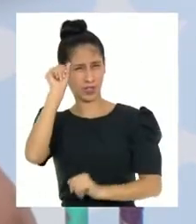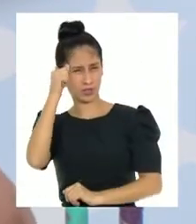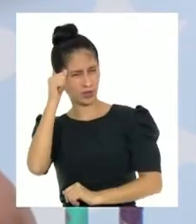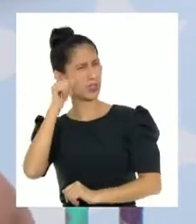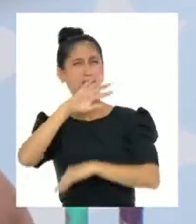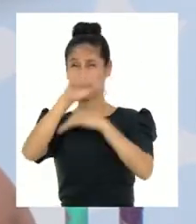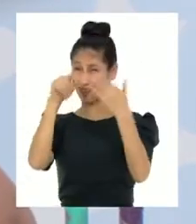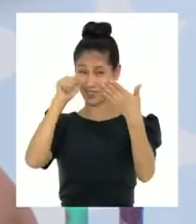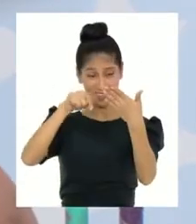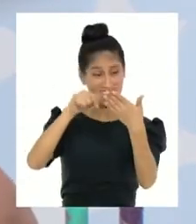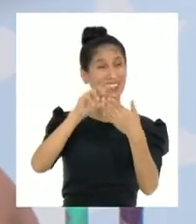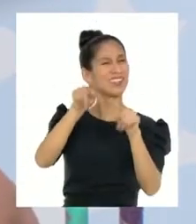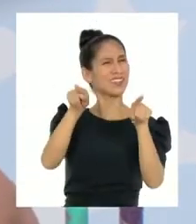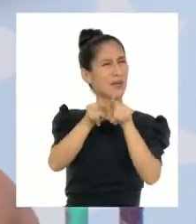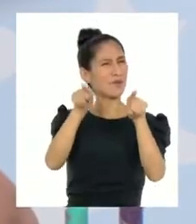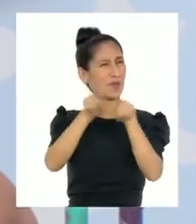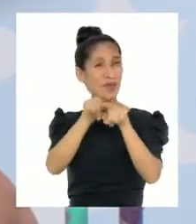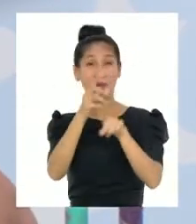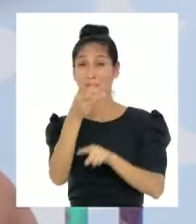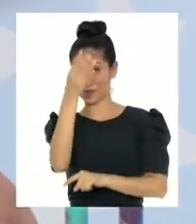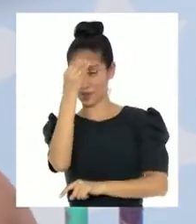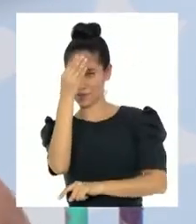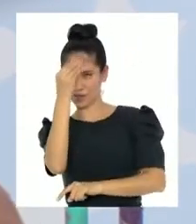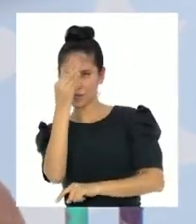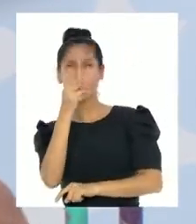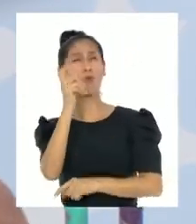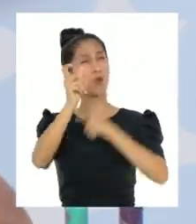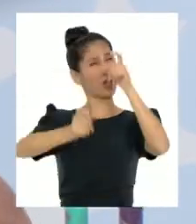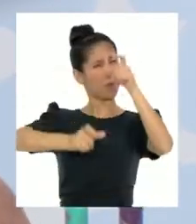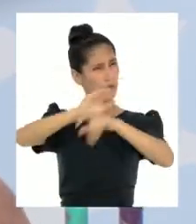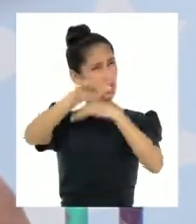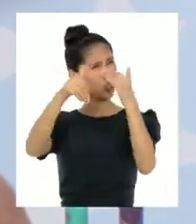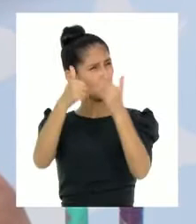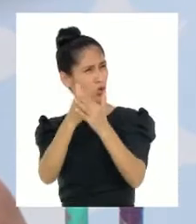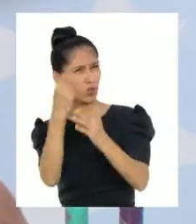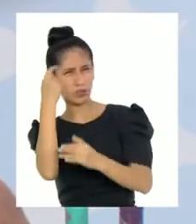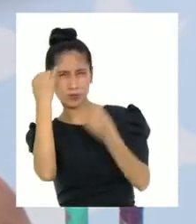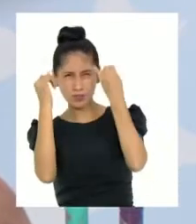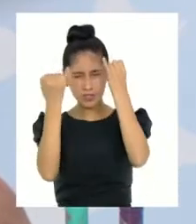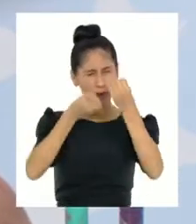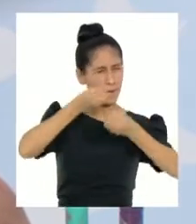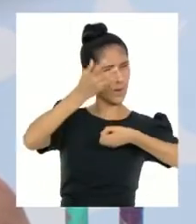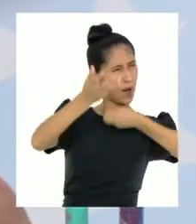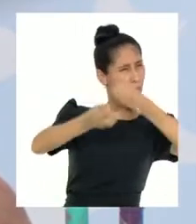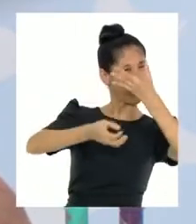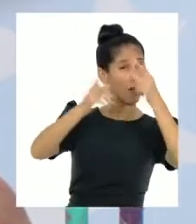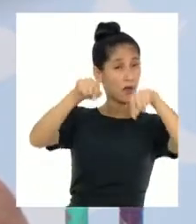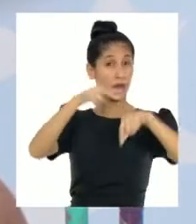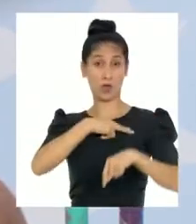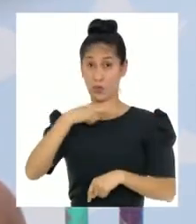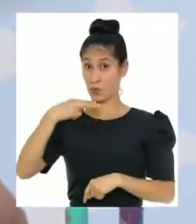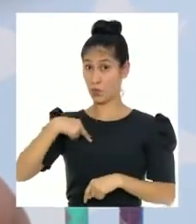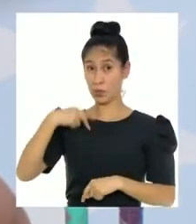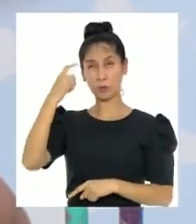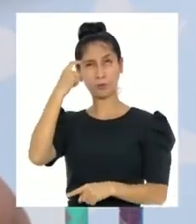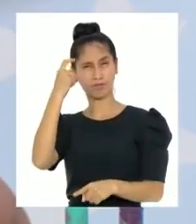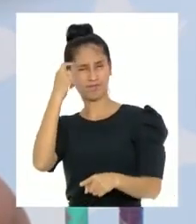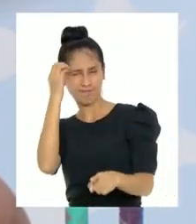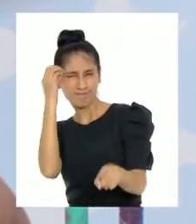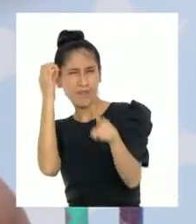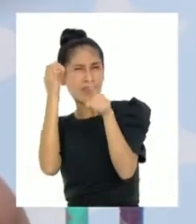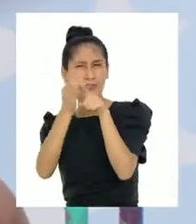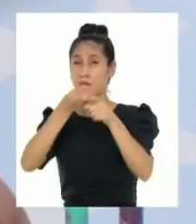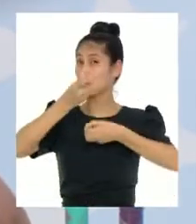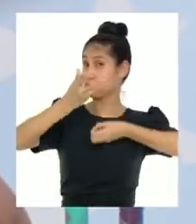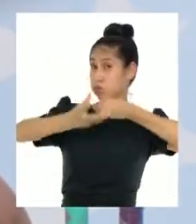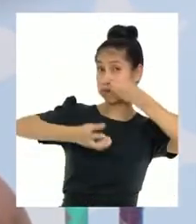conocido acerca de la participación ciudadana y ahora nos toca construir nuestras propuestas argumentadas para promover esta participación en